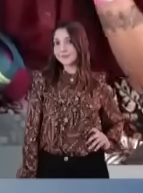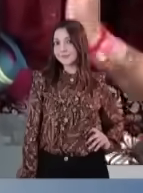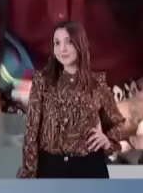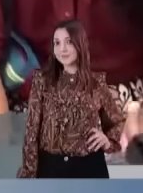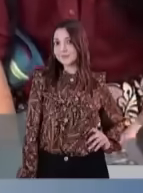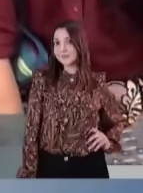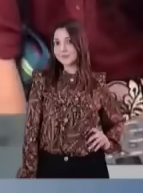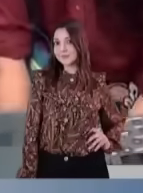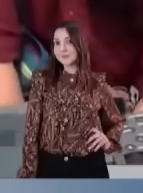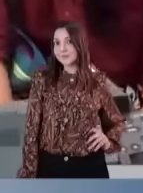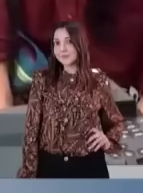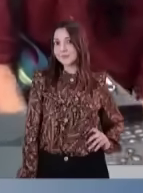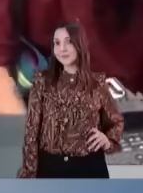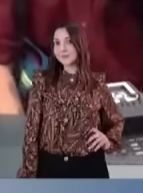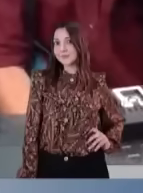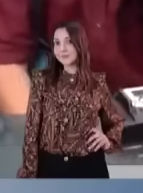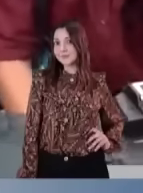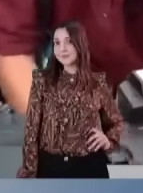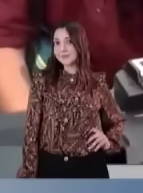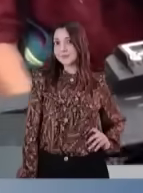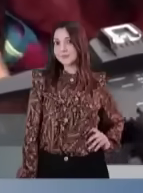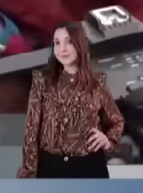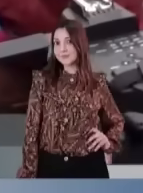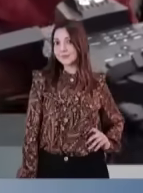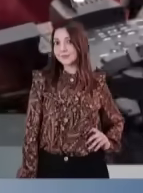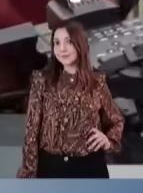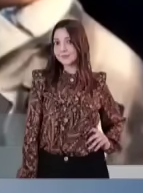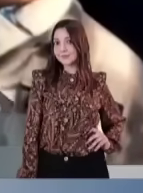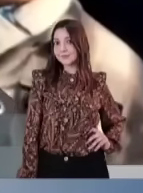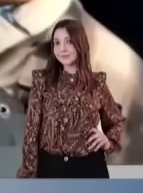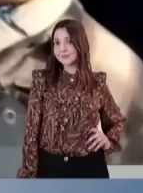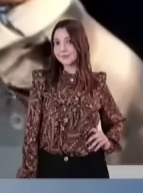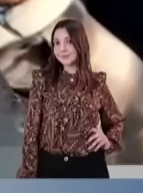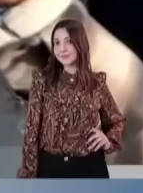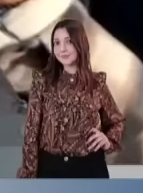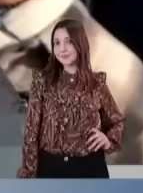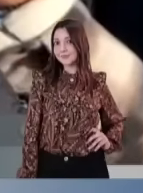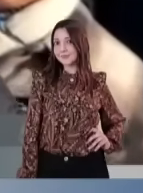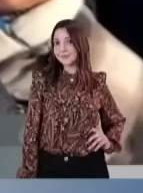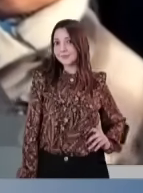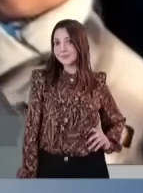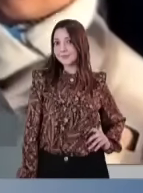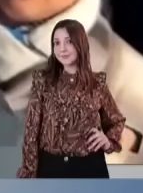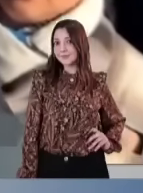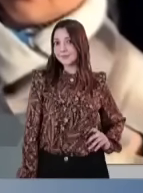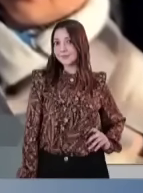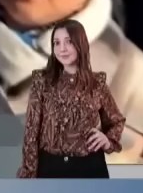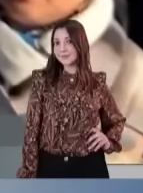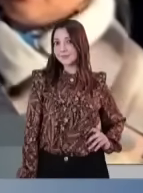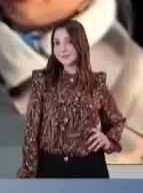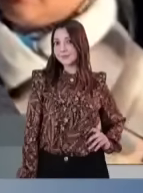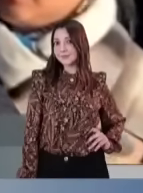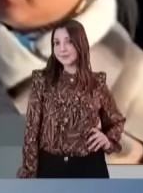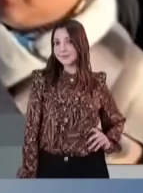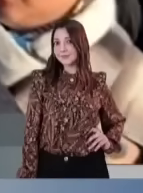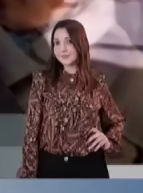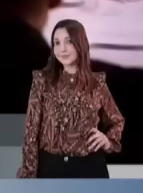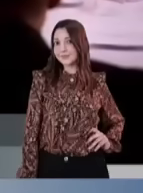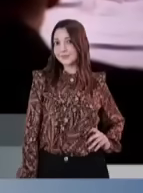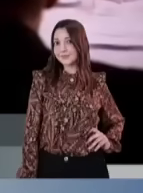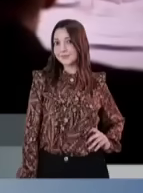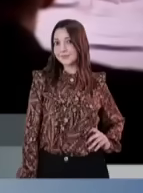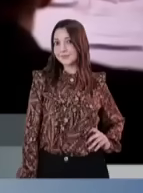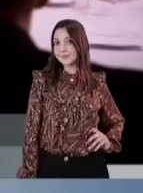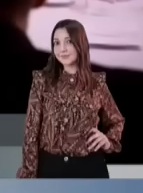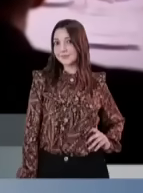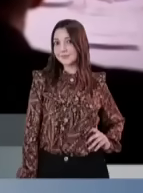sus espacios, pero les cuesta tomar decisiones. Eso con respecto al PC. Y habría que ver también si es que, por ejemplo,